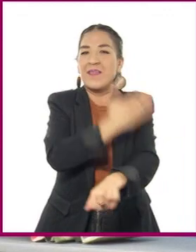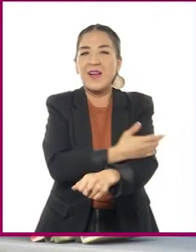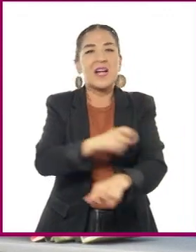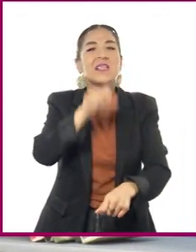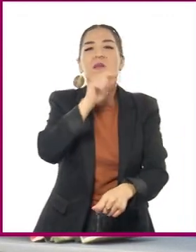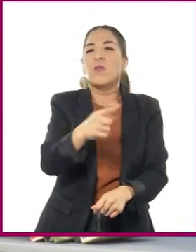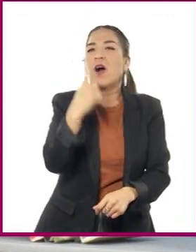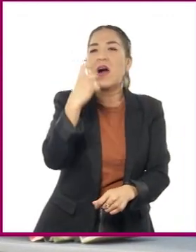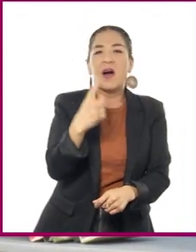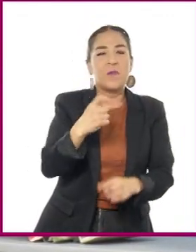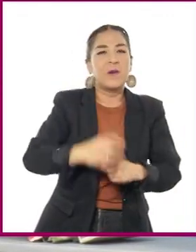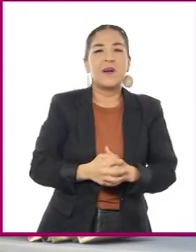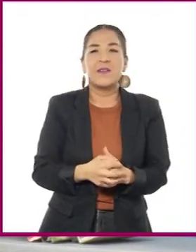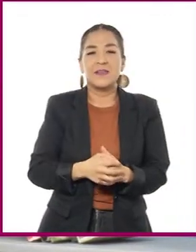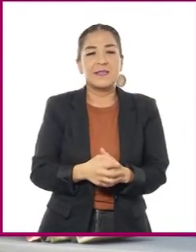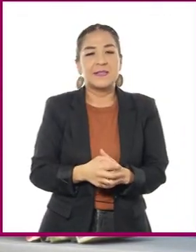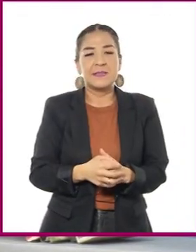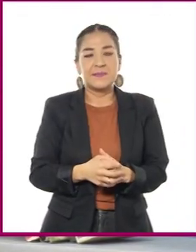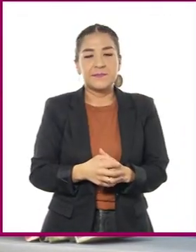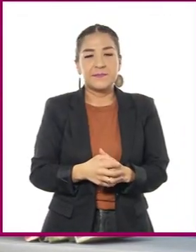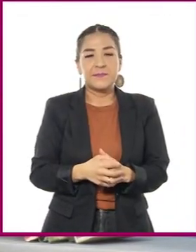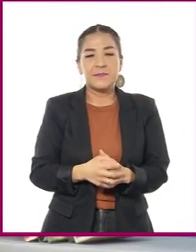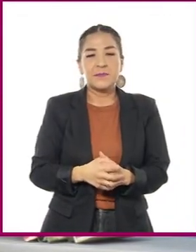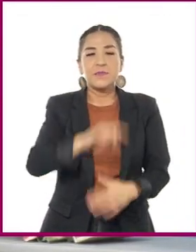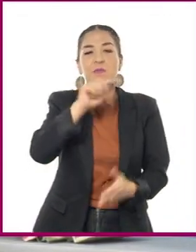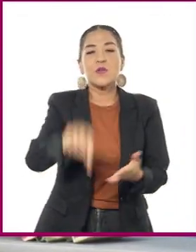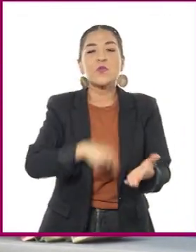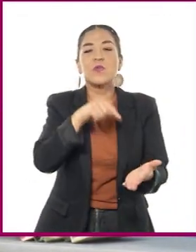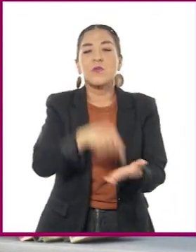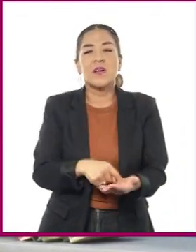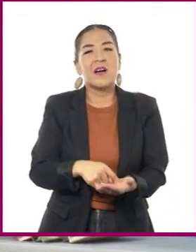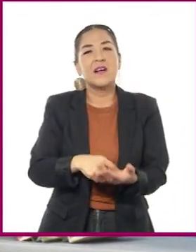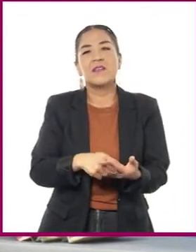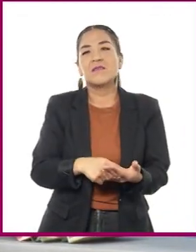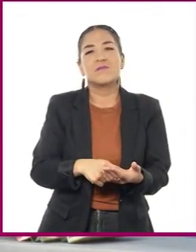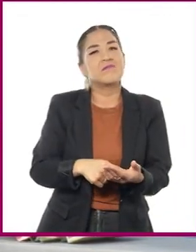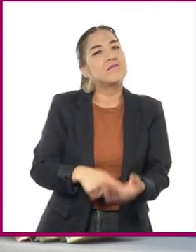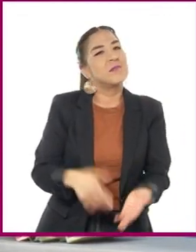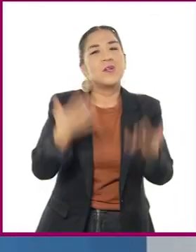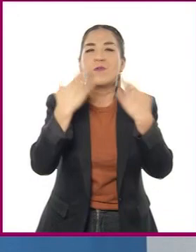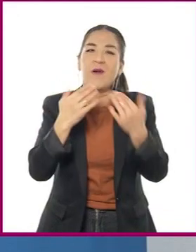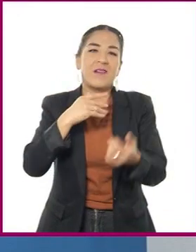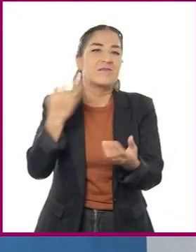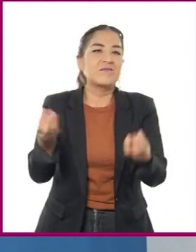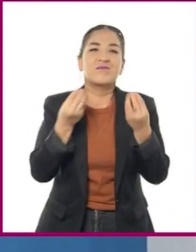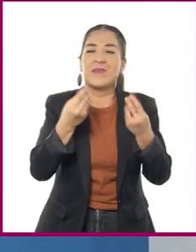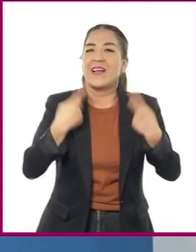mucha agua. Aparte de que en el desierto no hay concentración de población.